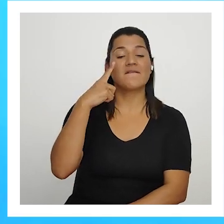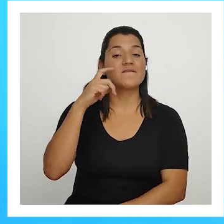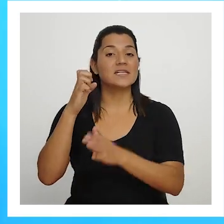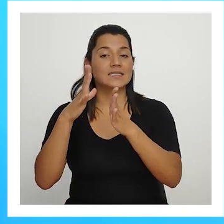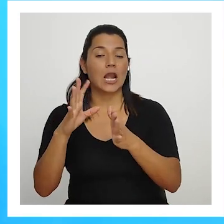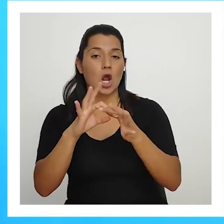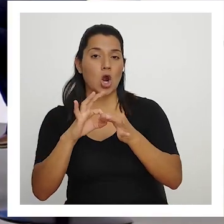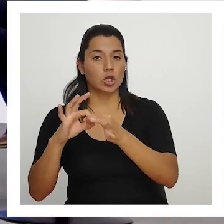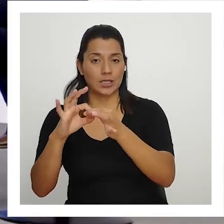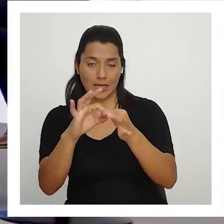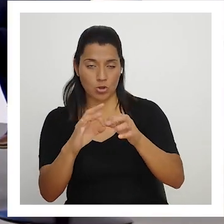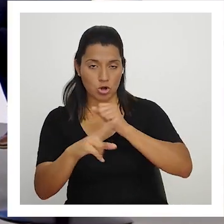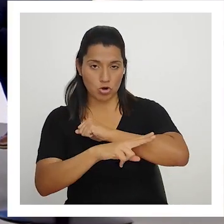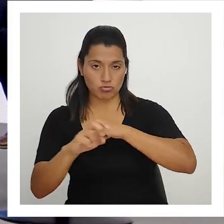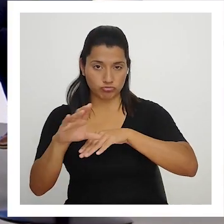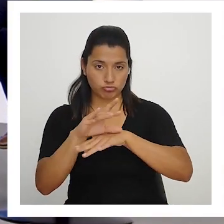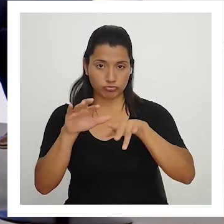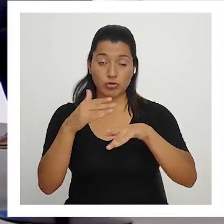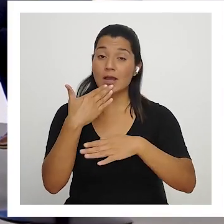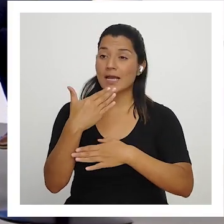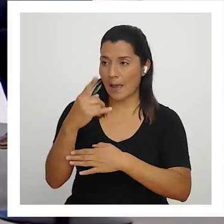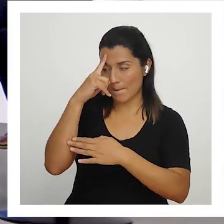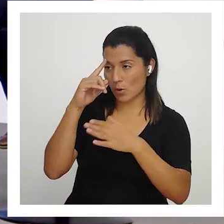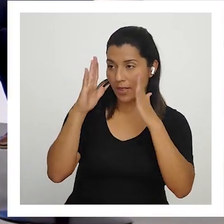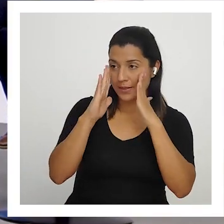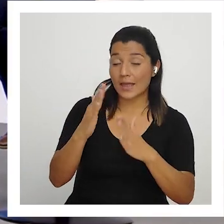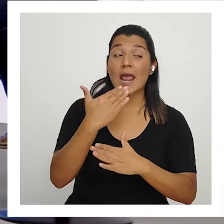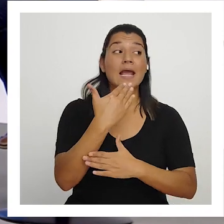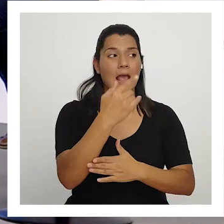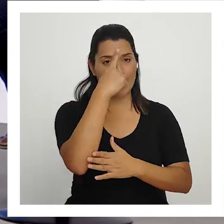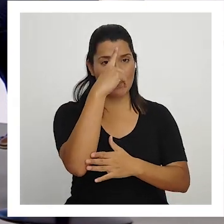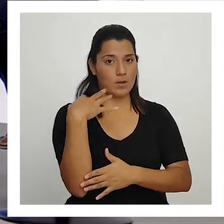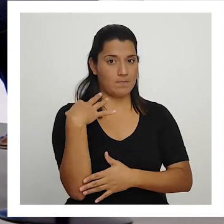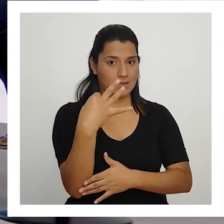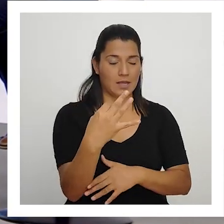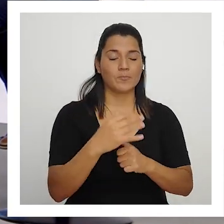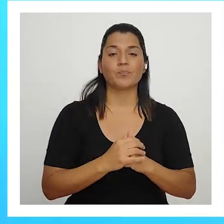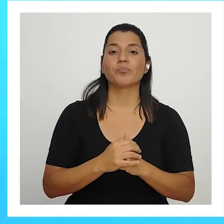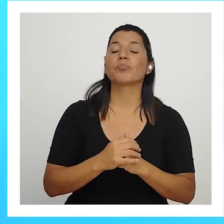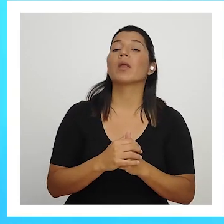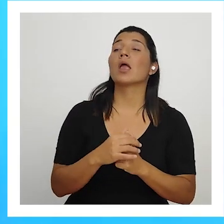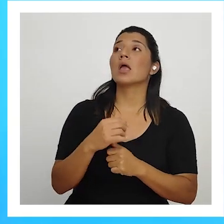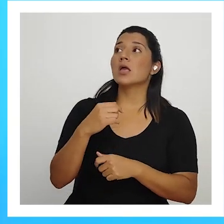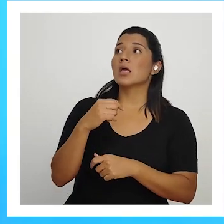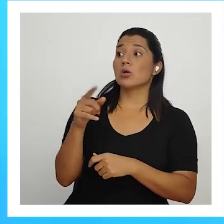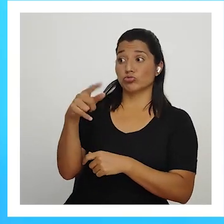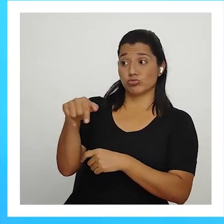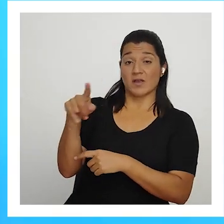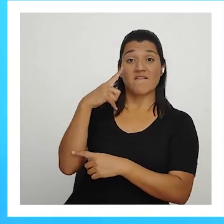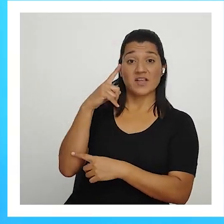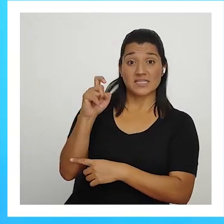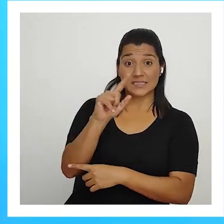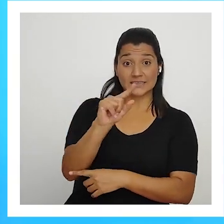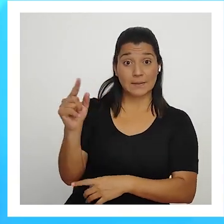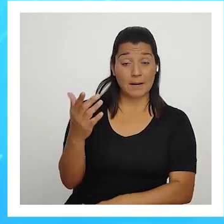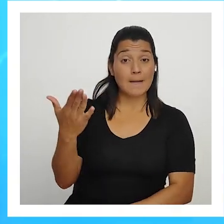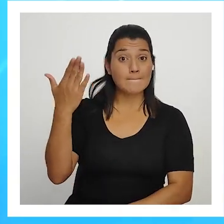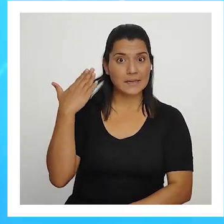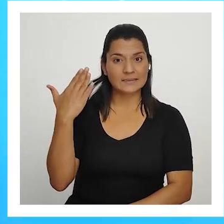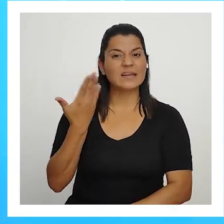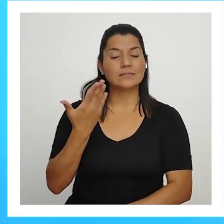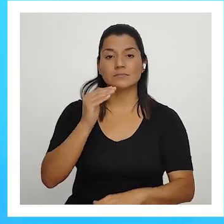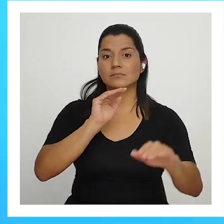Esteban, gracias por atendernos. Muchas gracias, Andrés, por esta invitación. Don Esteban, ustedes, me refiero a la Fiscalía, hace la semana pasada una